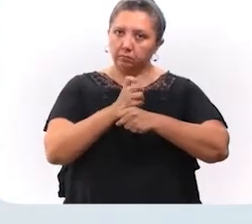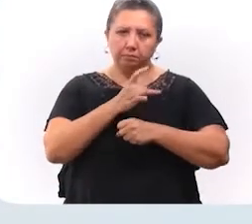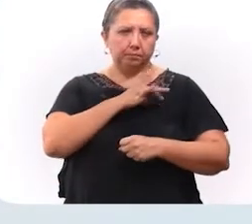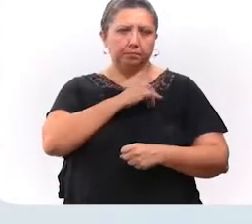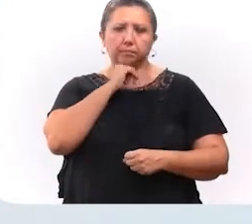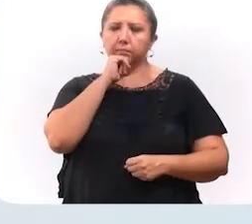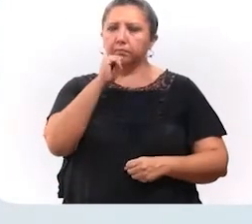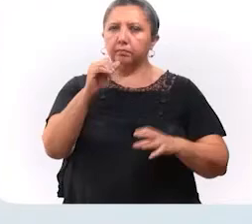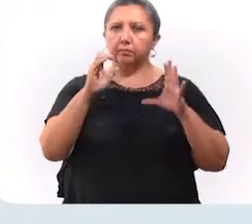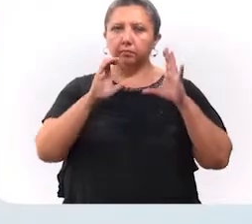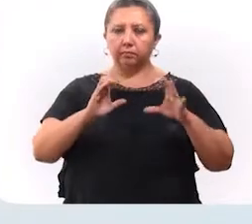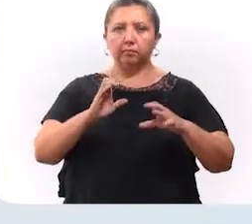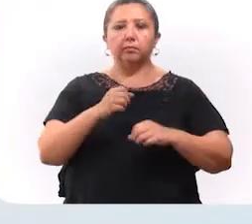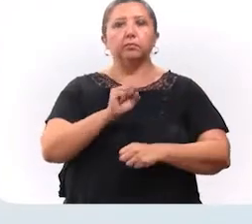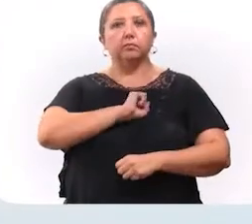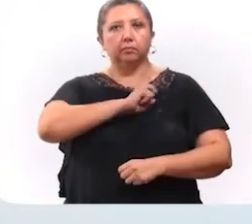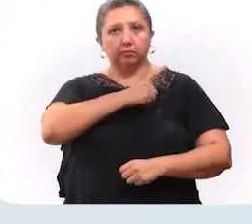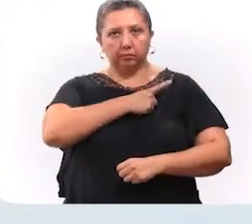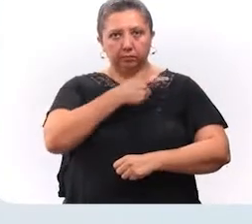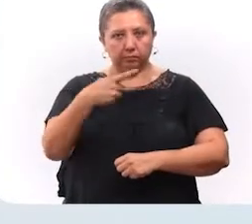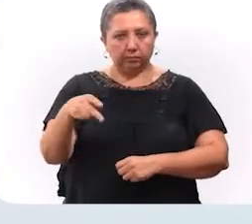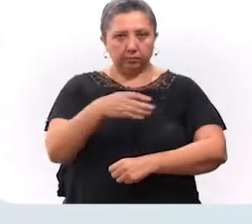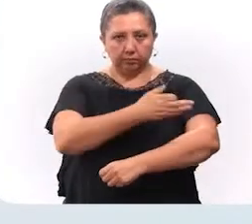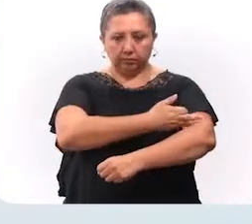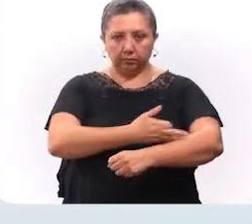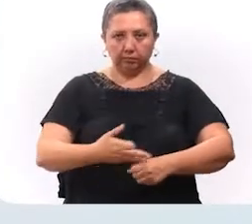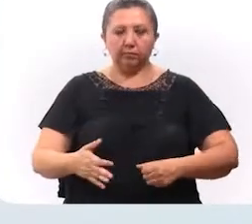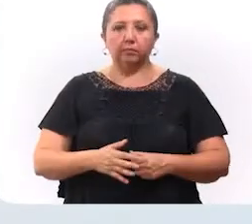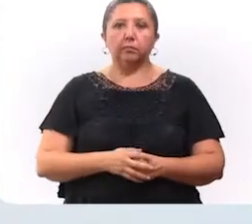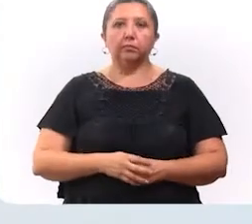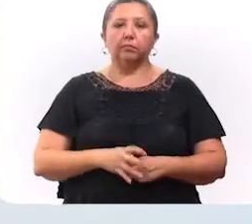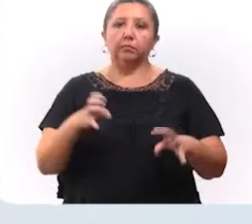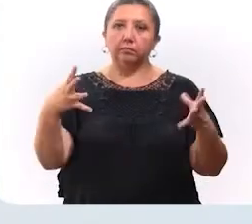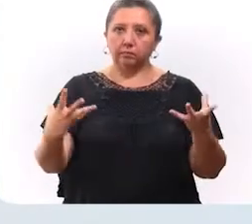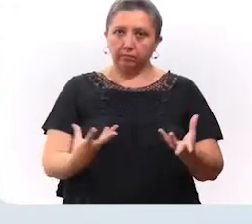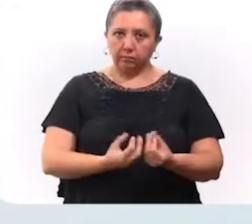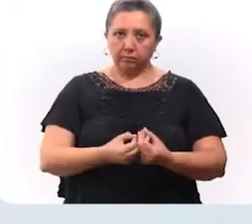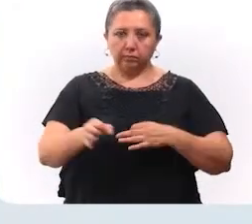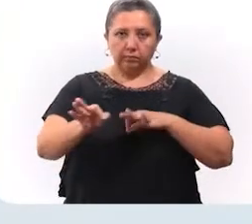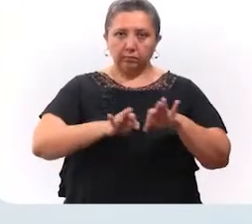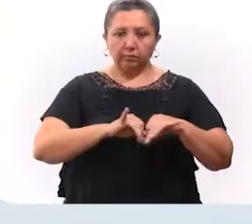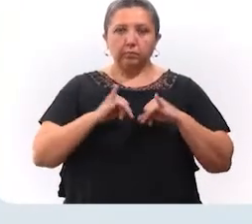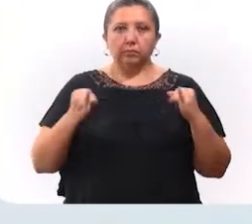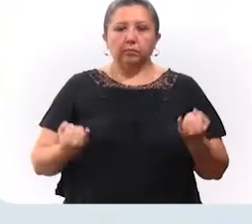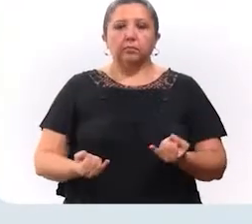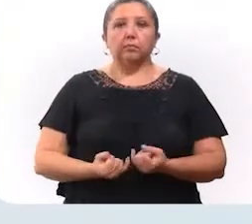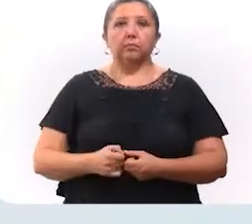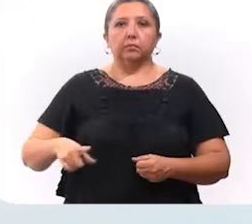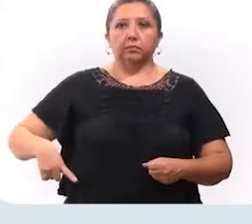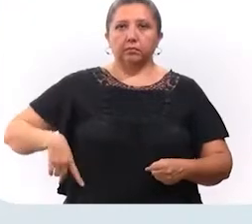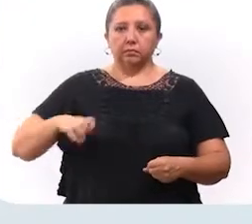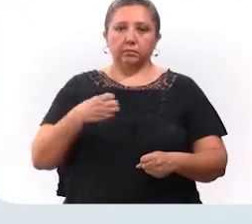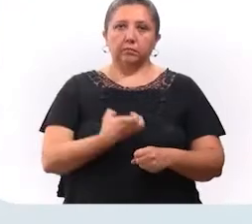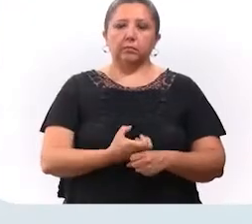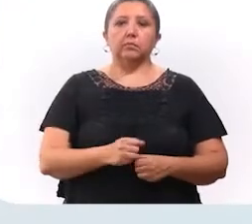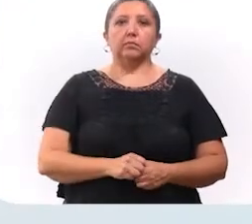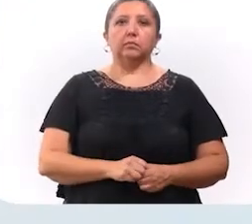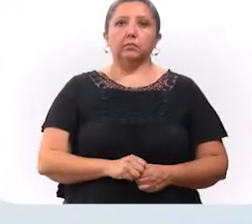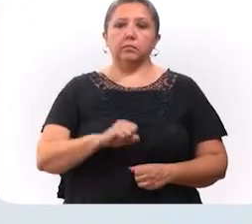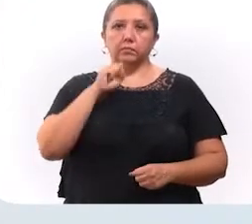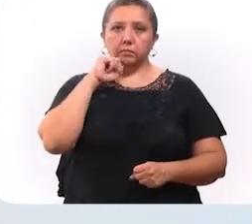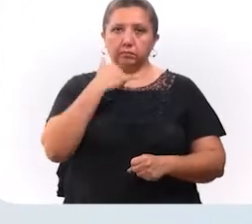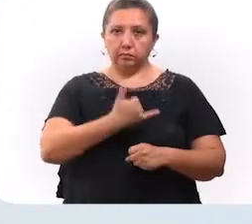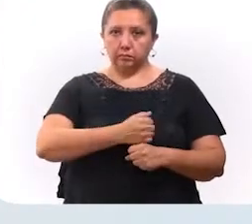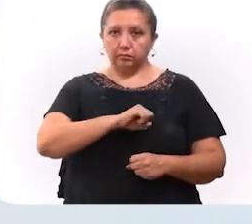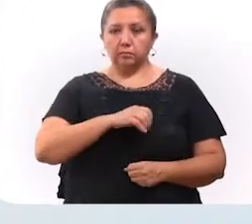sin temor para proteger nuestra salud y la de nuestras familias. Estamos trabajando de manera conjunta el Gobierno del Estado,